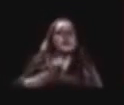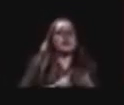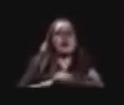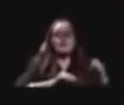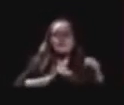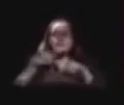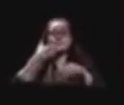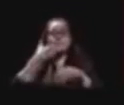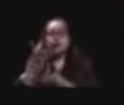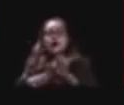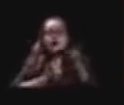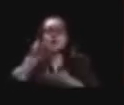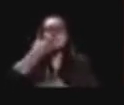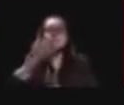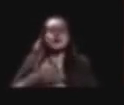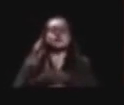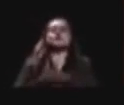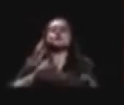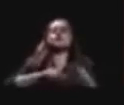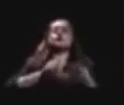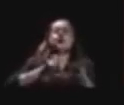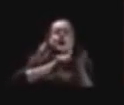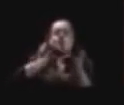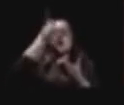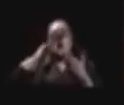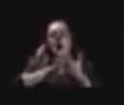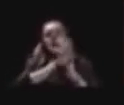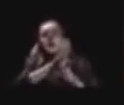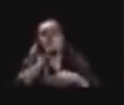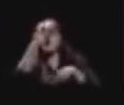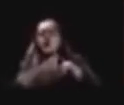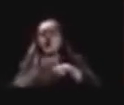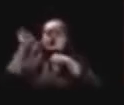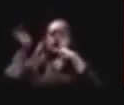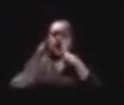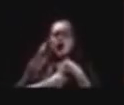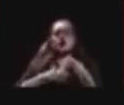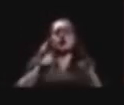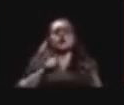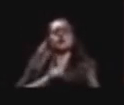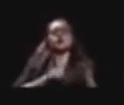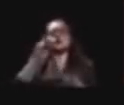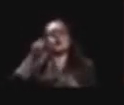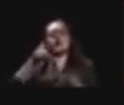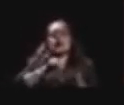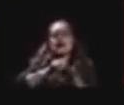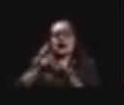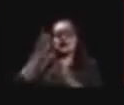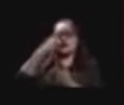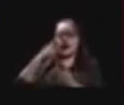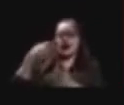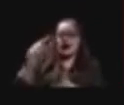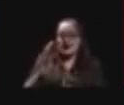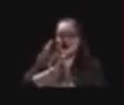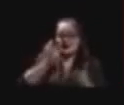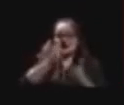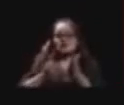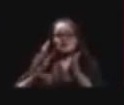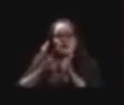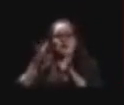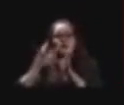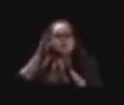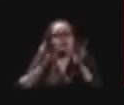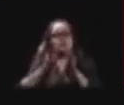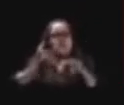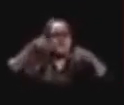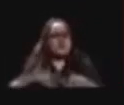a una movilidad sustentable, el derecho a la prevención frente a riesgos, el derecho de una reconstrucción digna, el